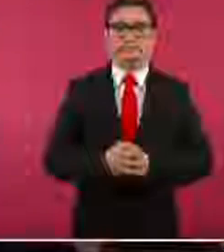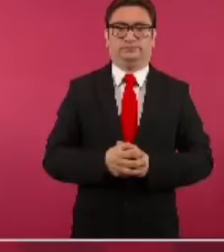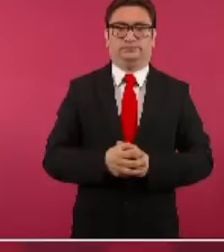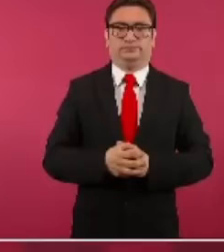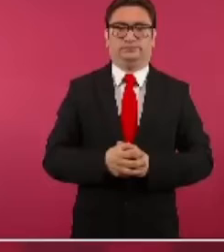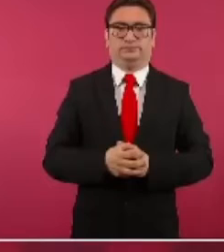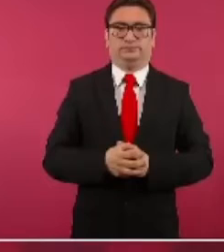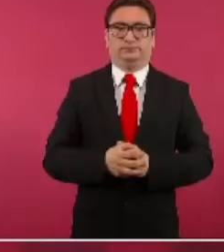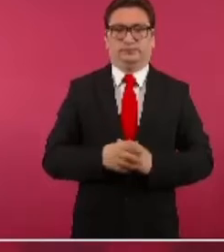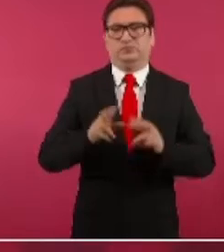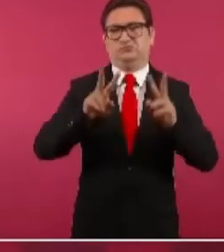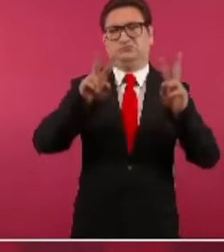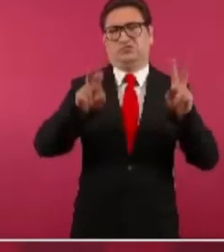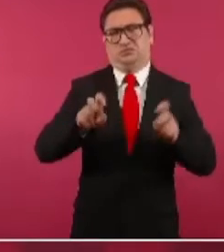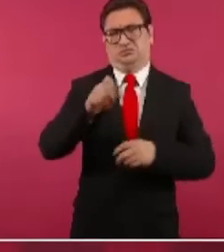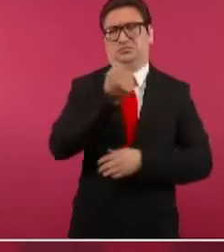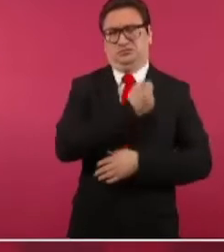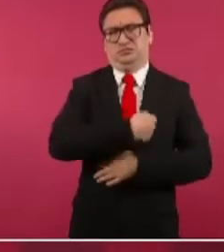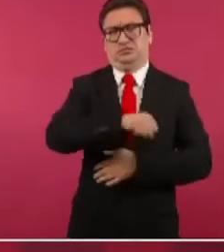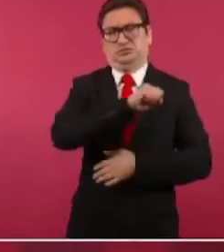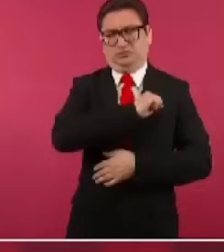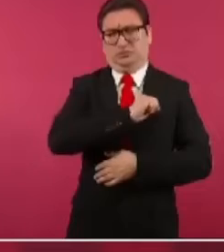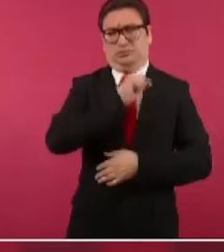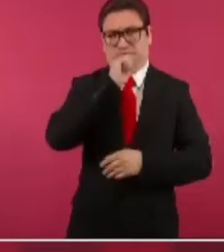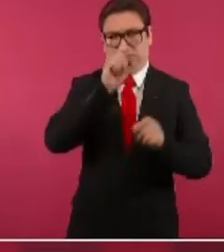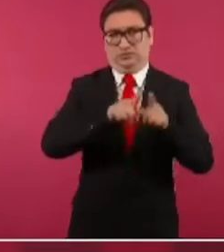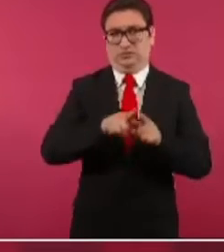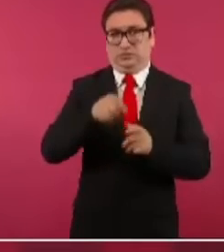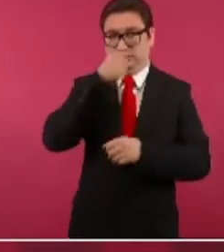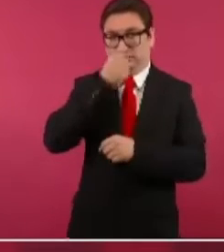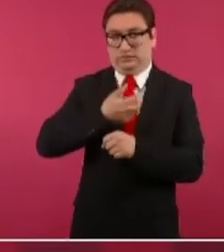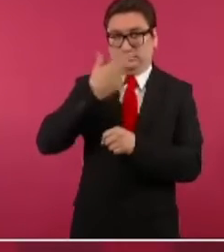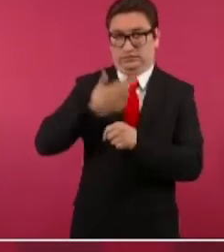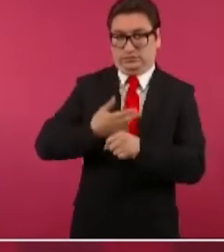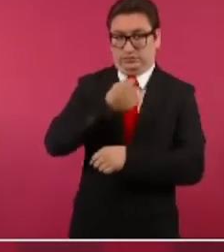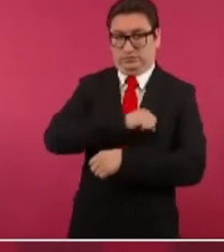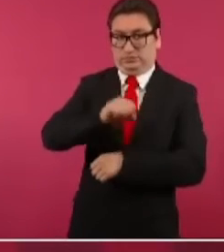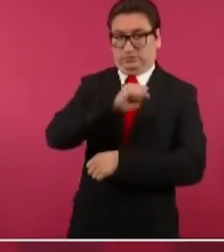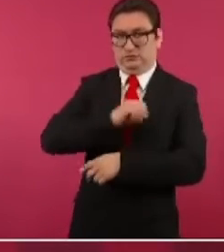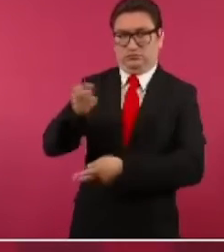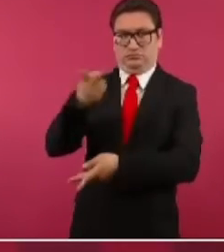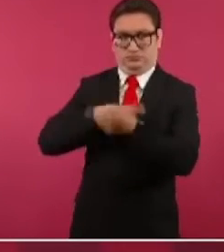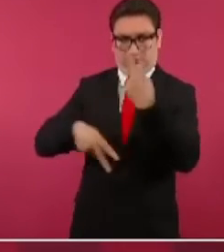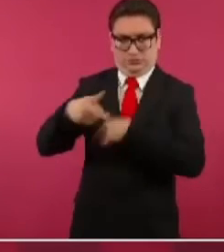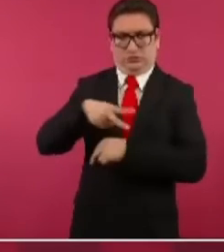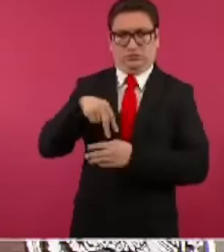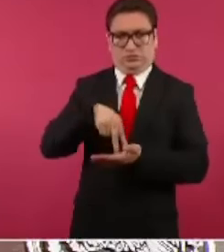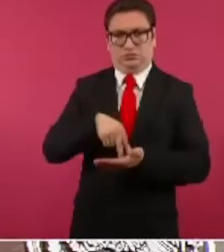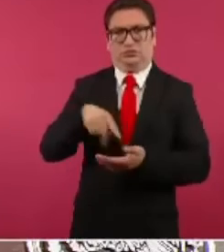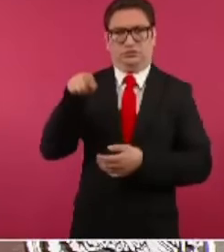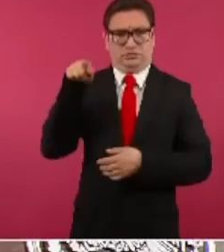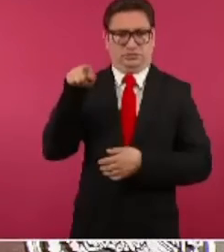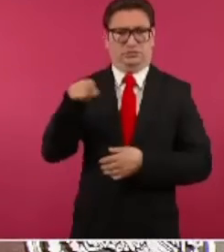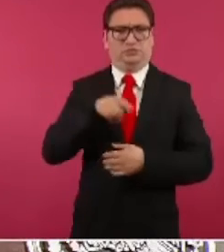el tema de salud. Va a estar aquí el secretario de Salud y